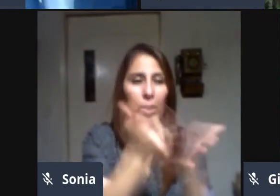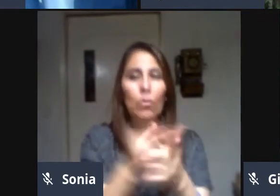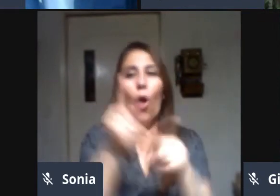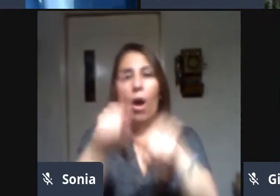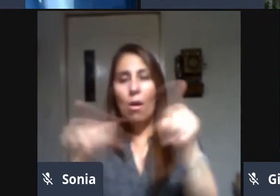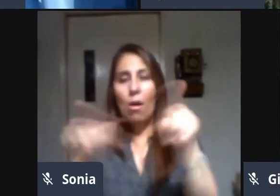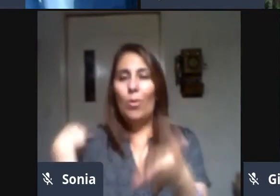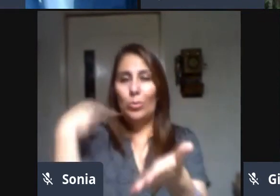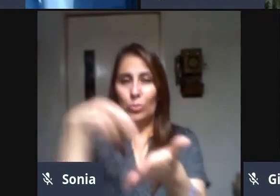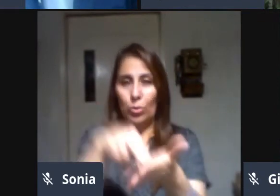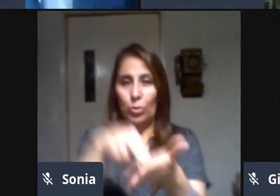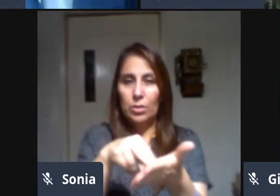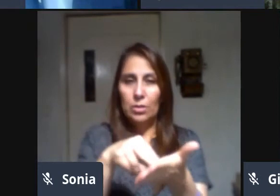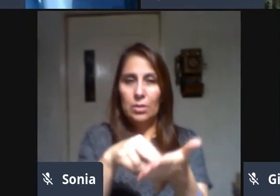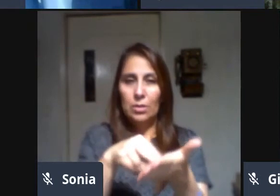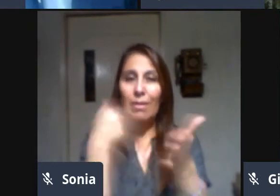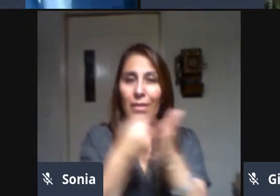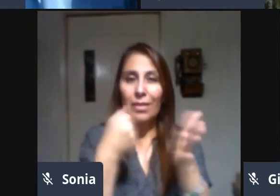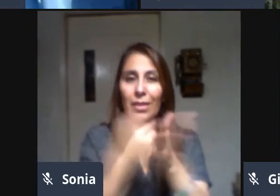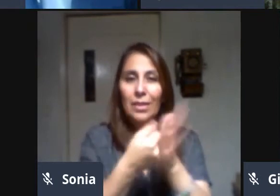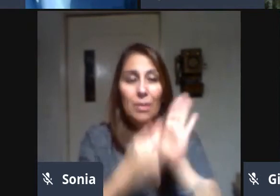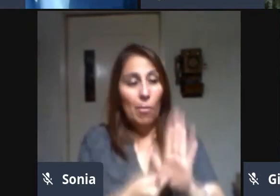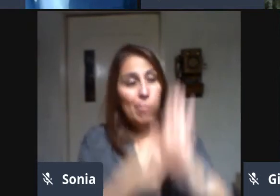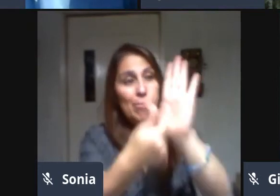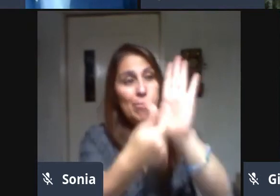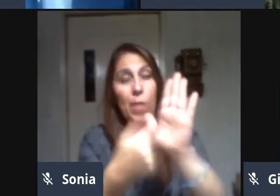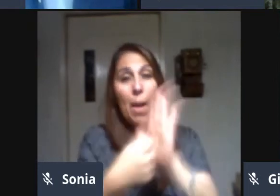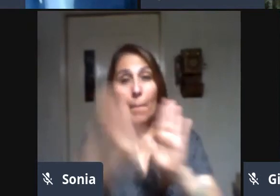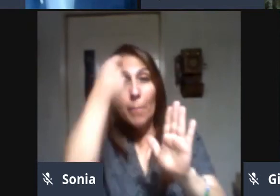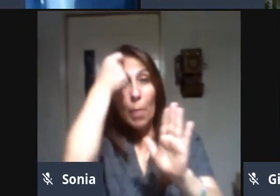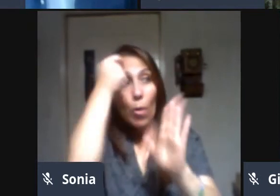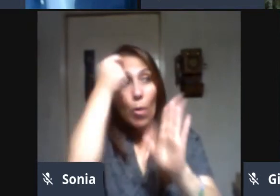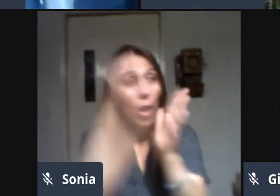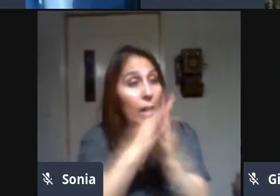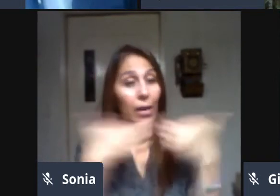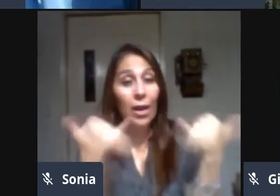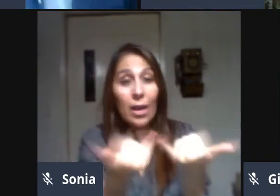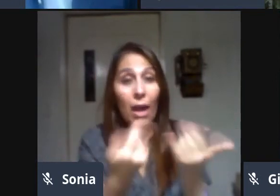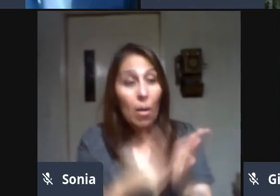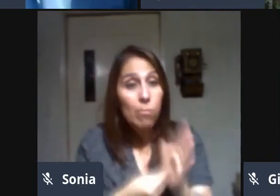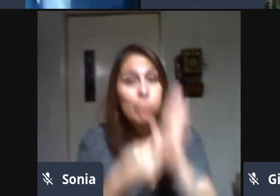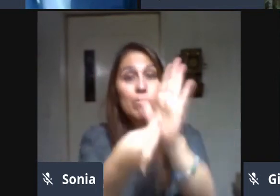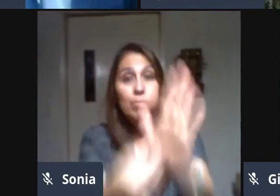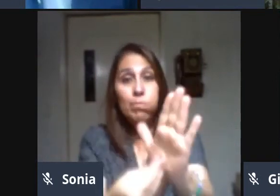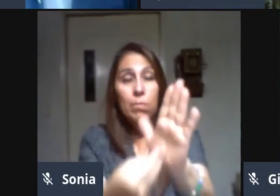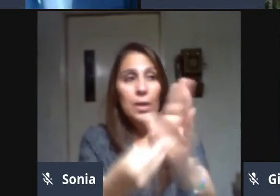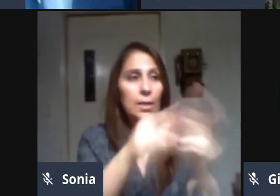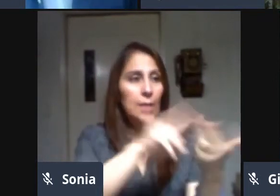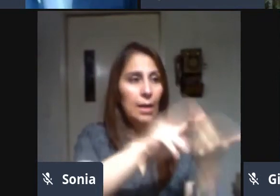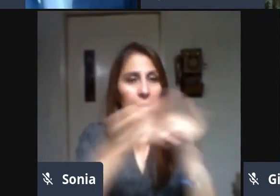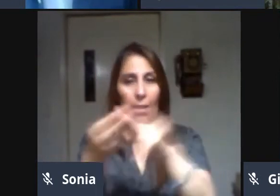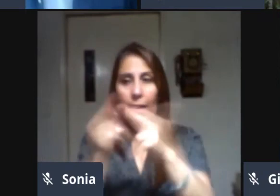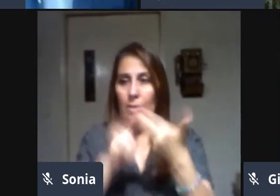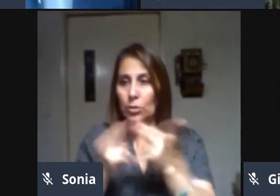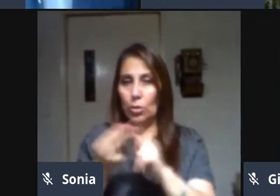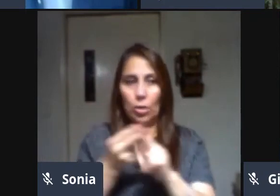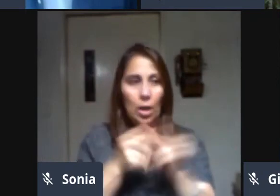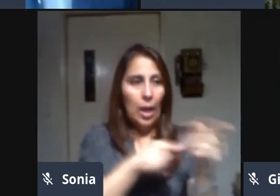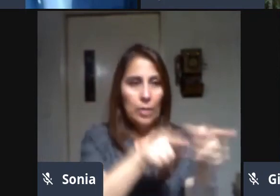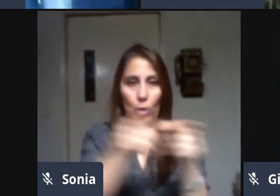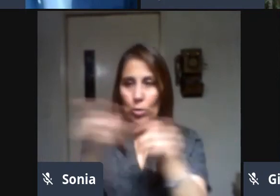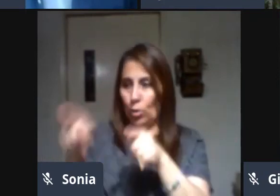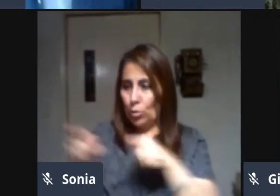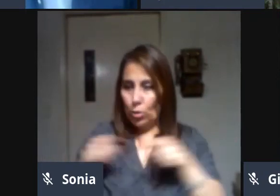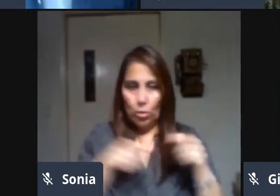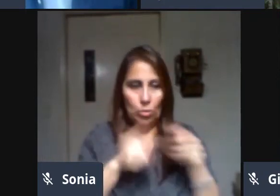justamente se intenta retomar esas memorias esas realidades que terminan relacionándose todo con todo por ejemplo pues